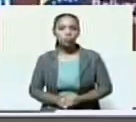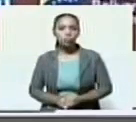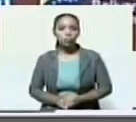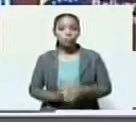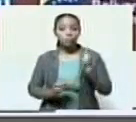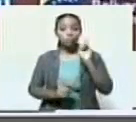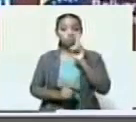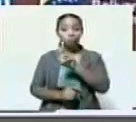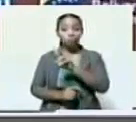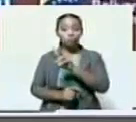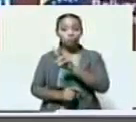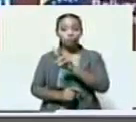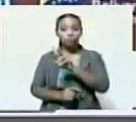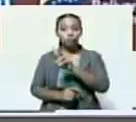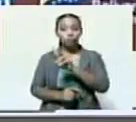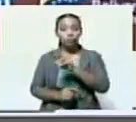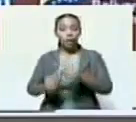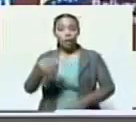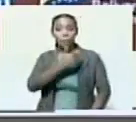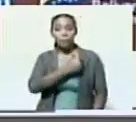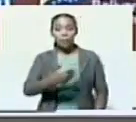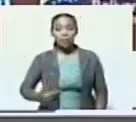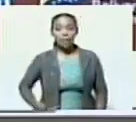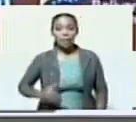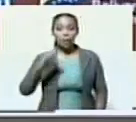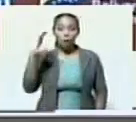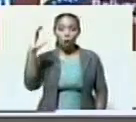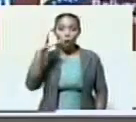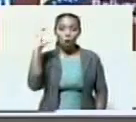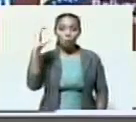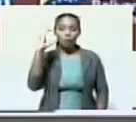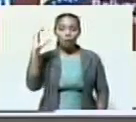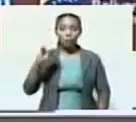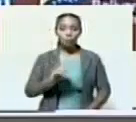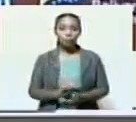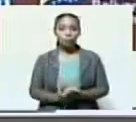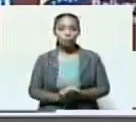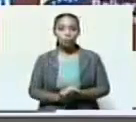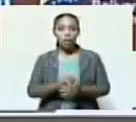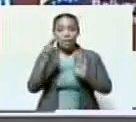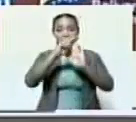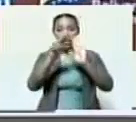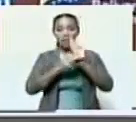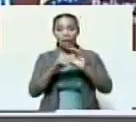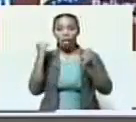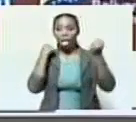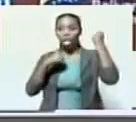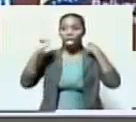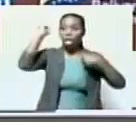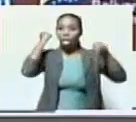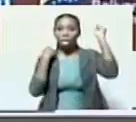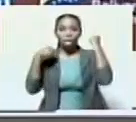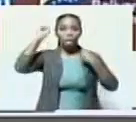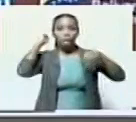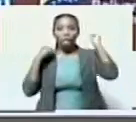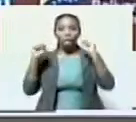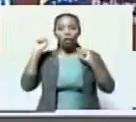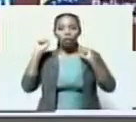Vemos en el presidente de Colombia un nivel de desesperación